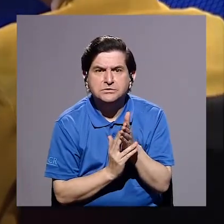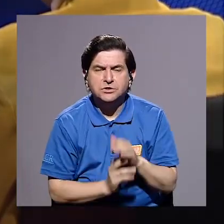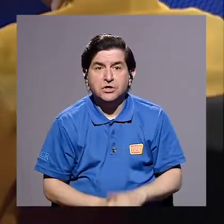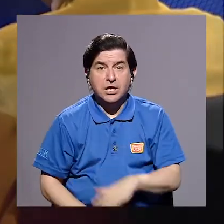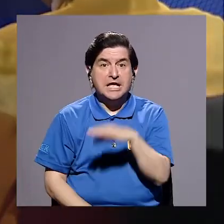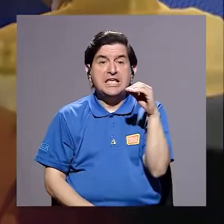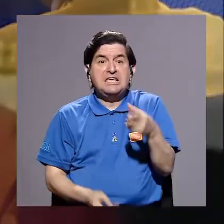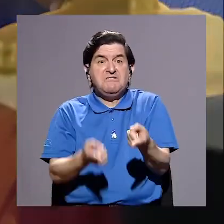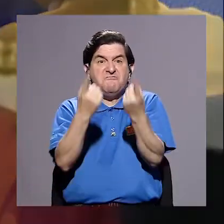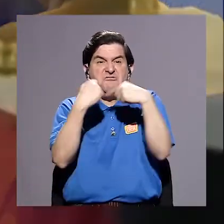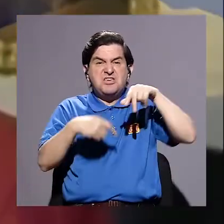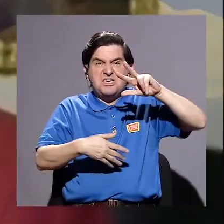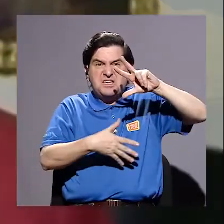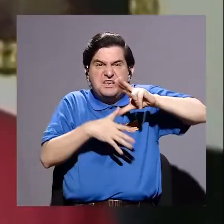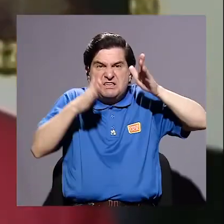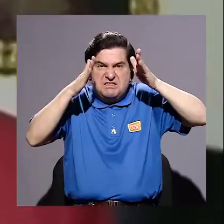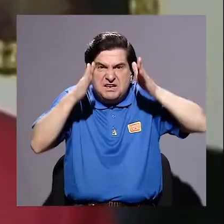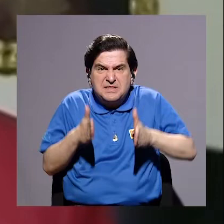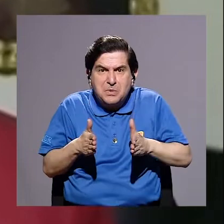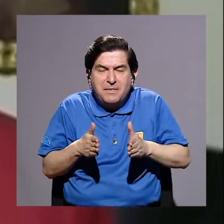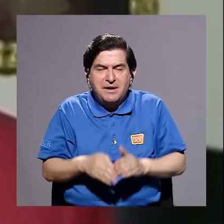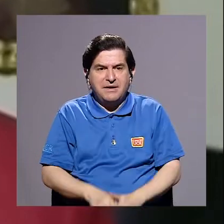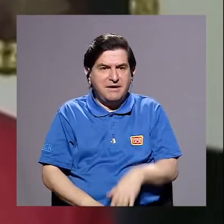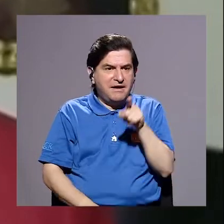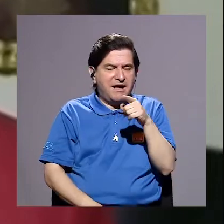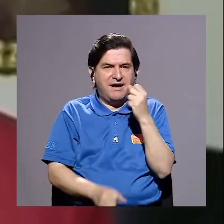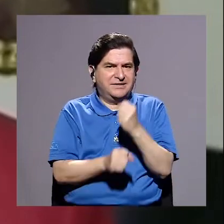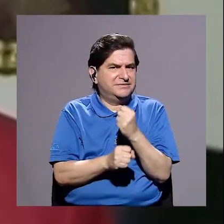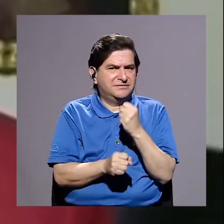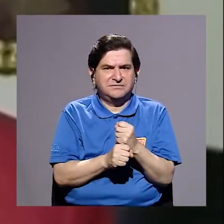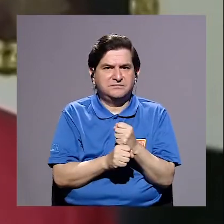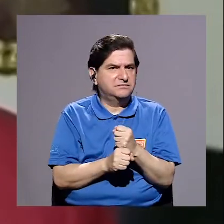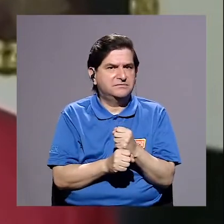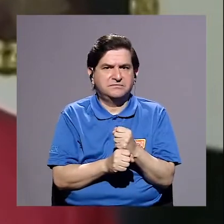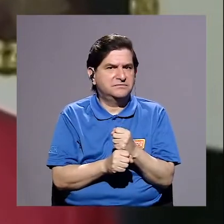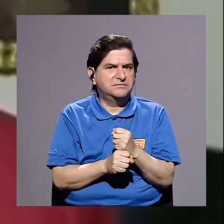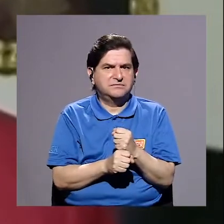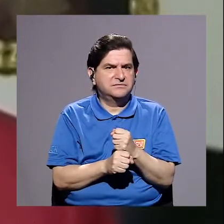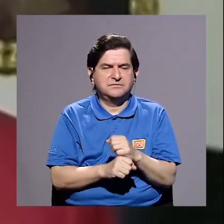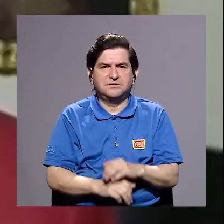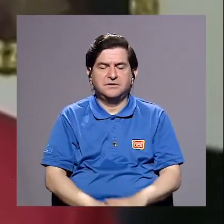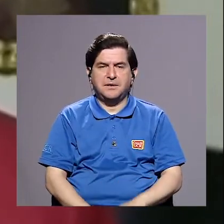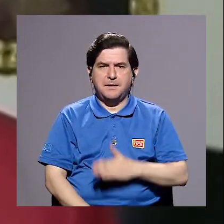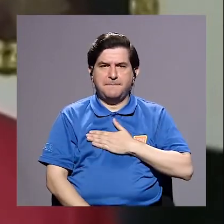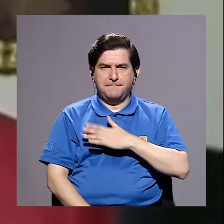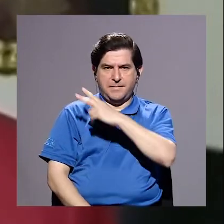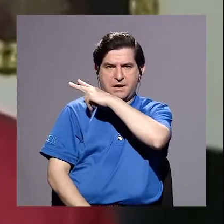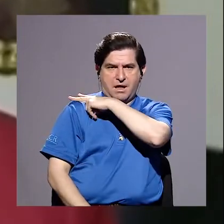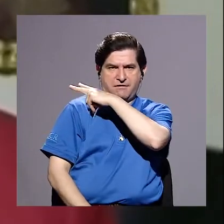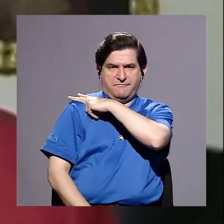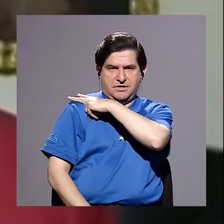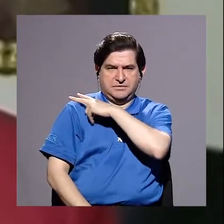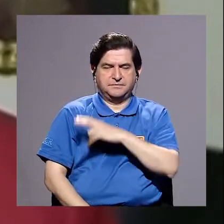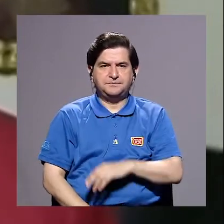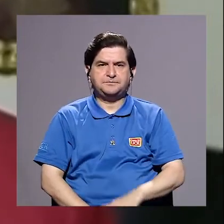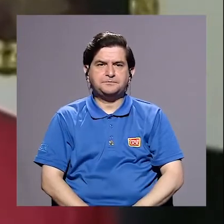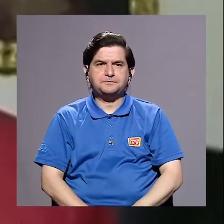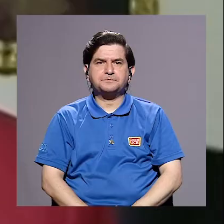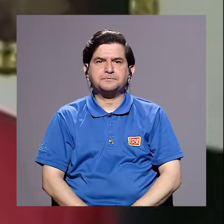y latinoamericana a ese puesto. Entonces mi jefe,